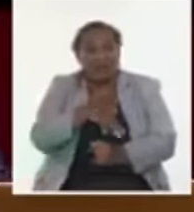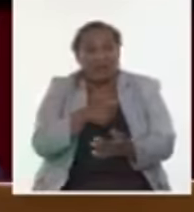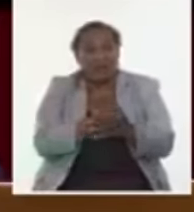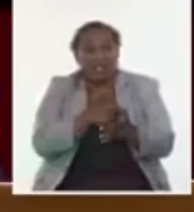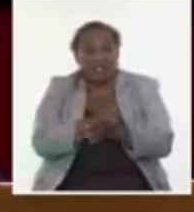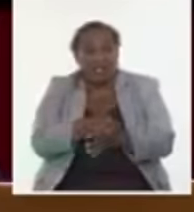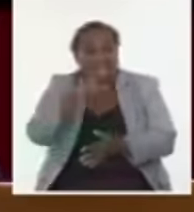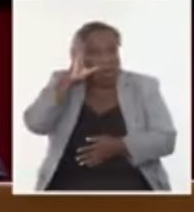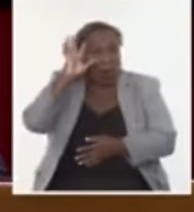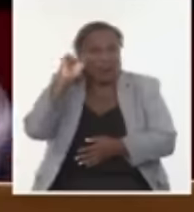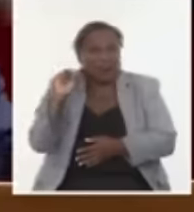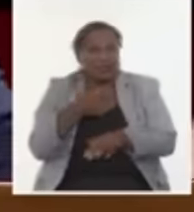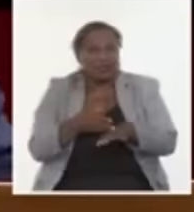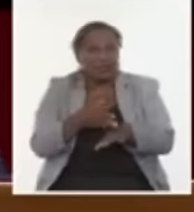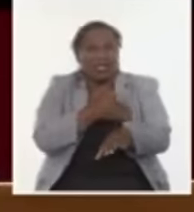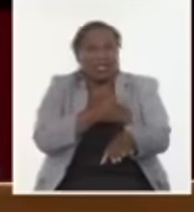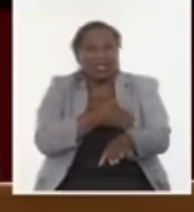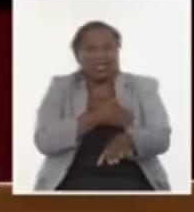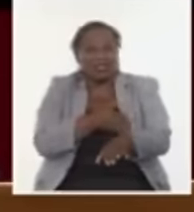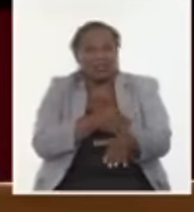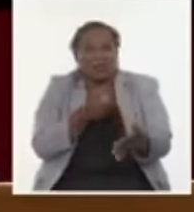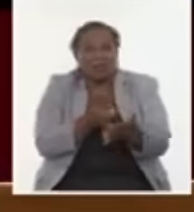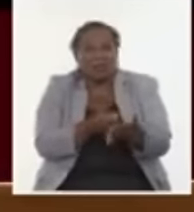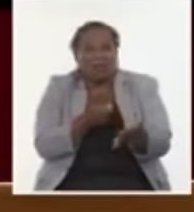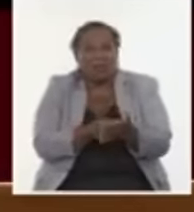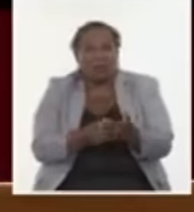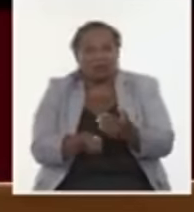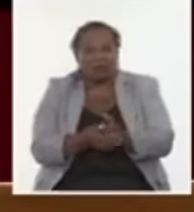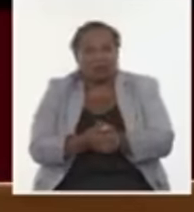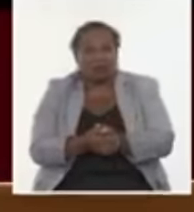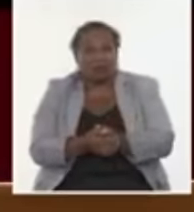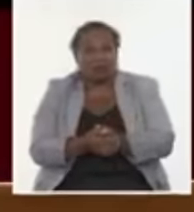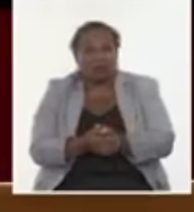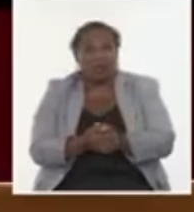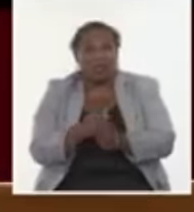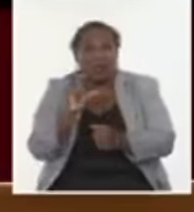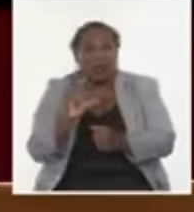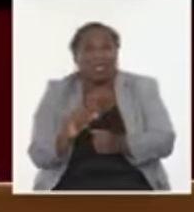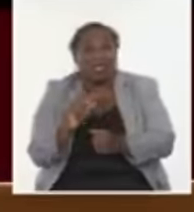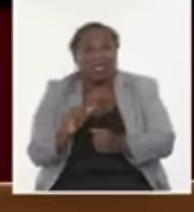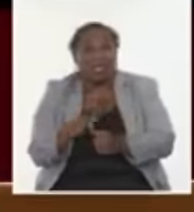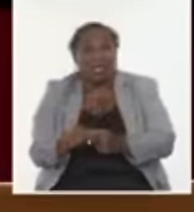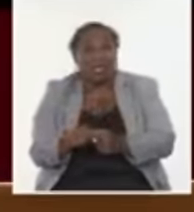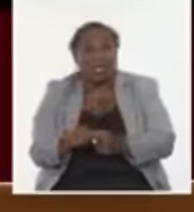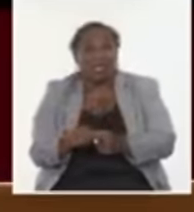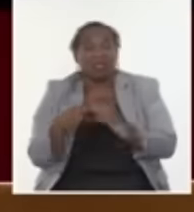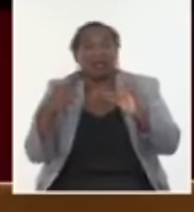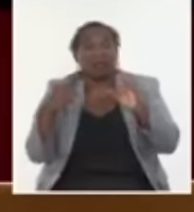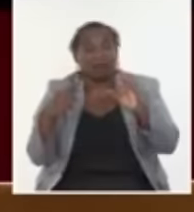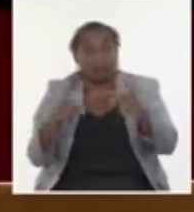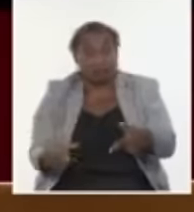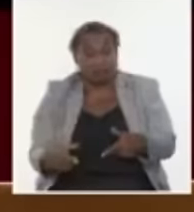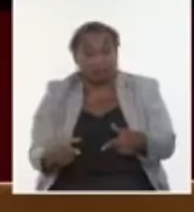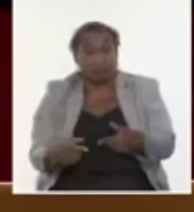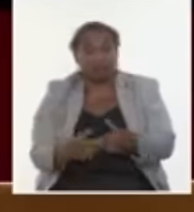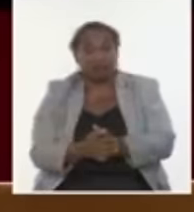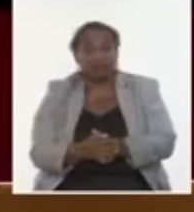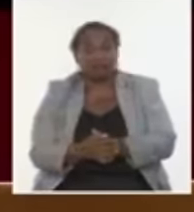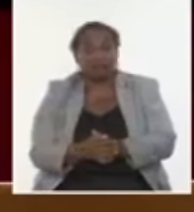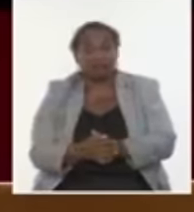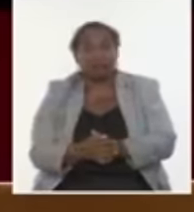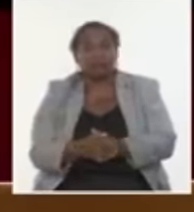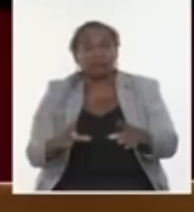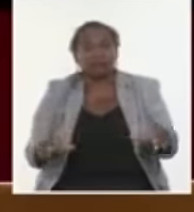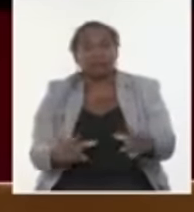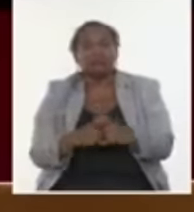Comprensión por el atraso que tenemos en el pago a esas cuentas con ellos. Pero les reiteramos desde aquí que